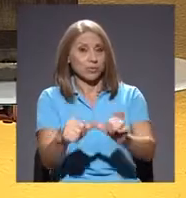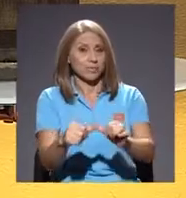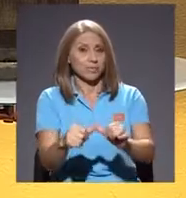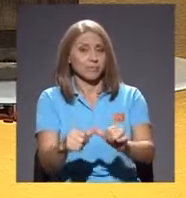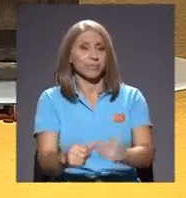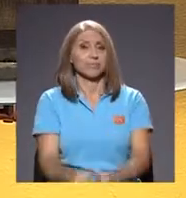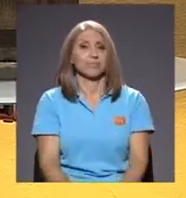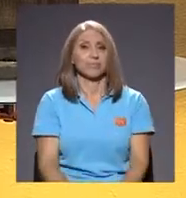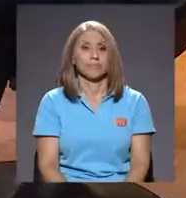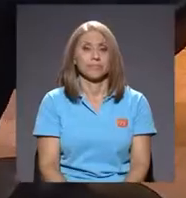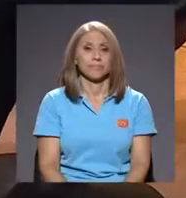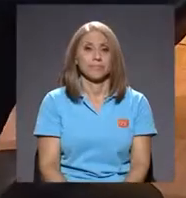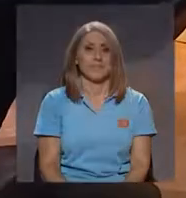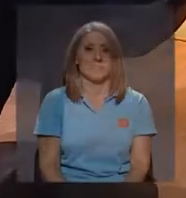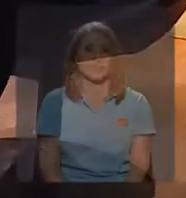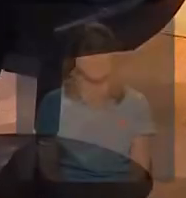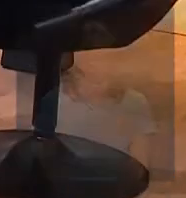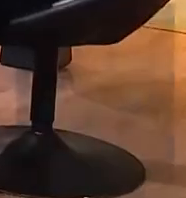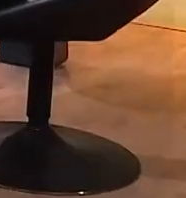lo haremos